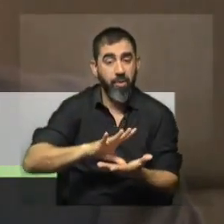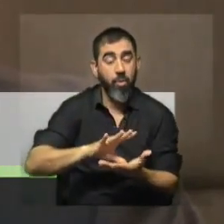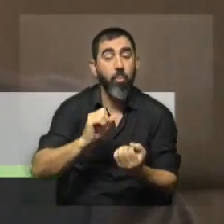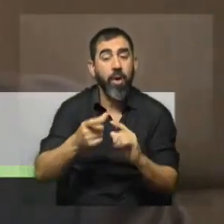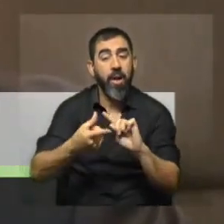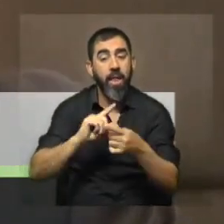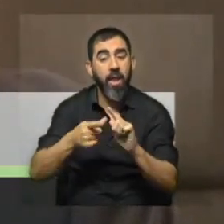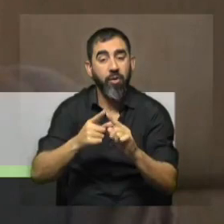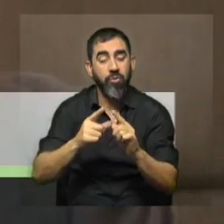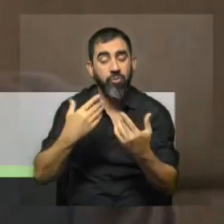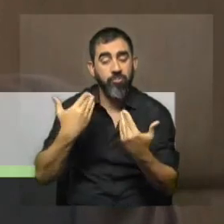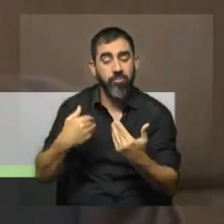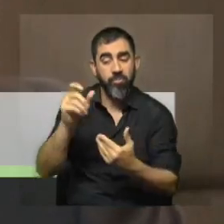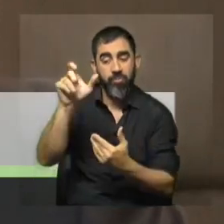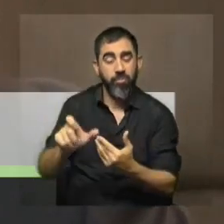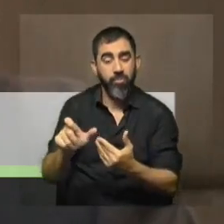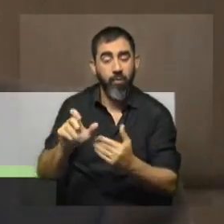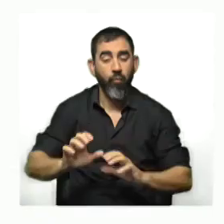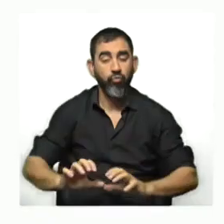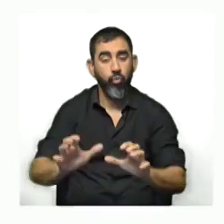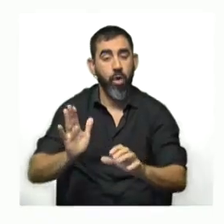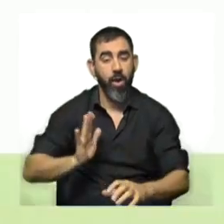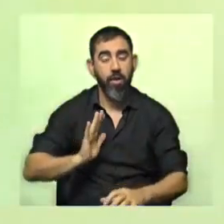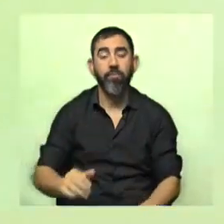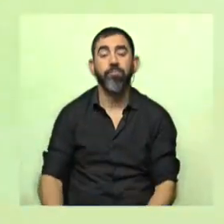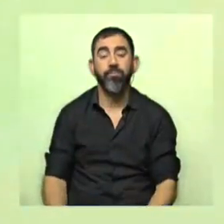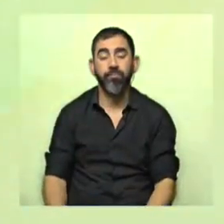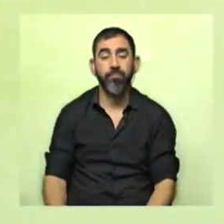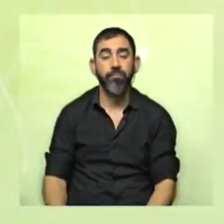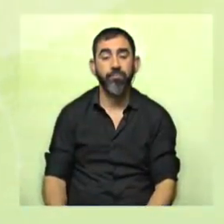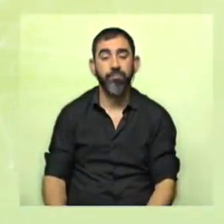una relación indecorosa con una subordinada.